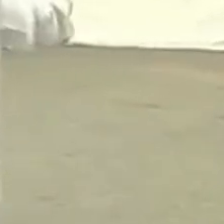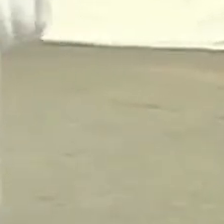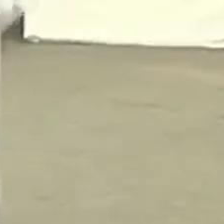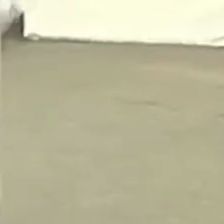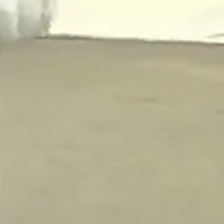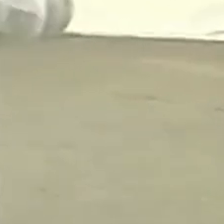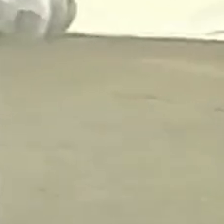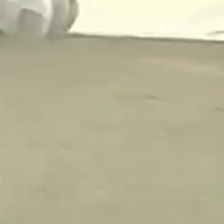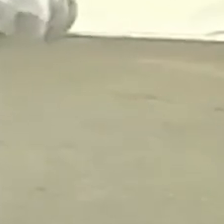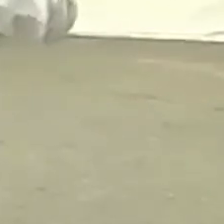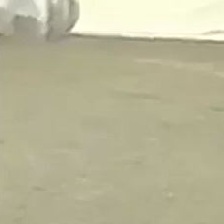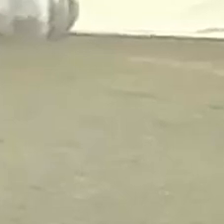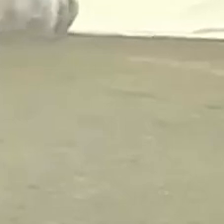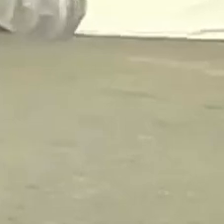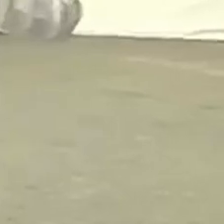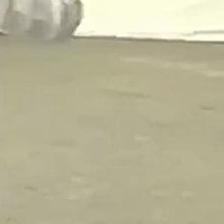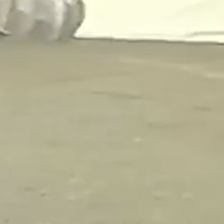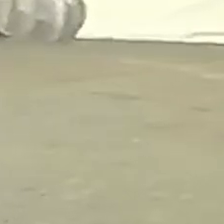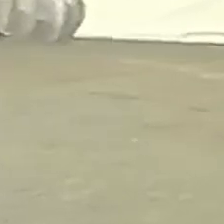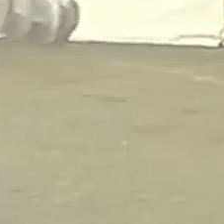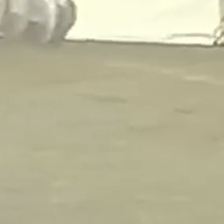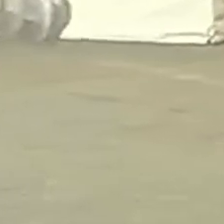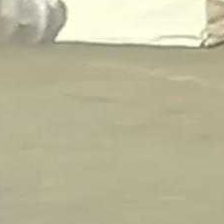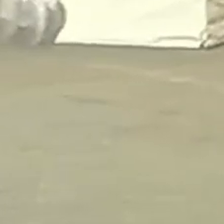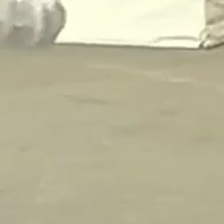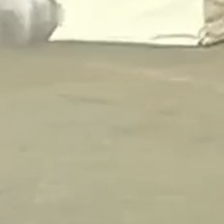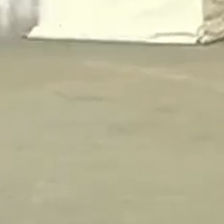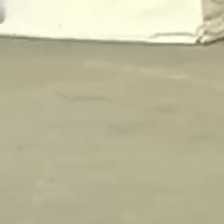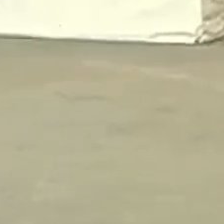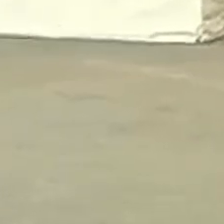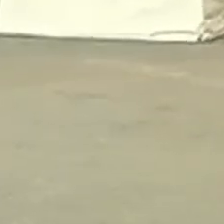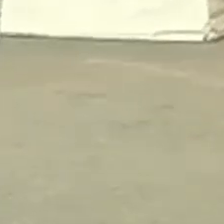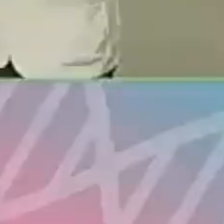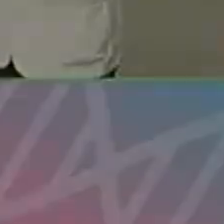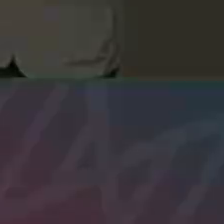Tenemos lugares peligrosos en nuestra casa, ¿no? Los balcones, doctor, por ejemplo. Una...